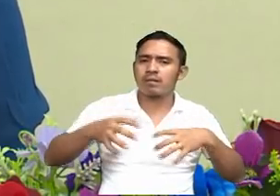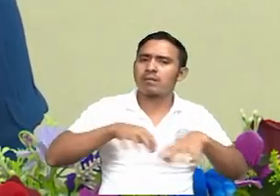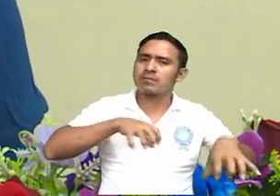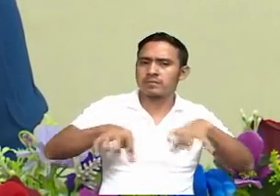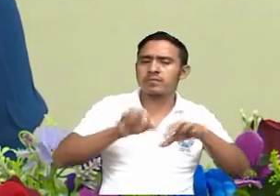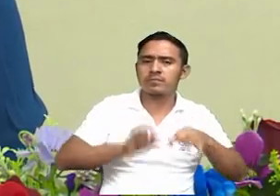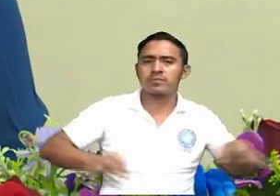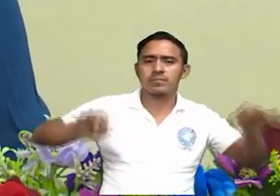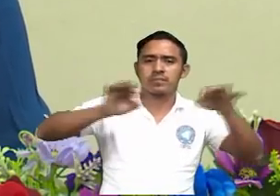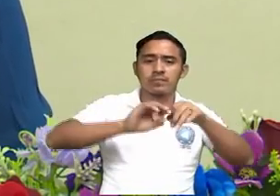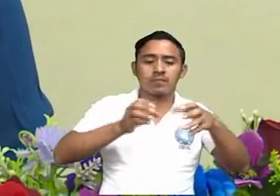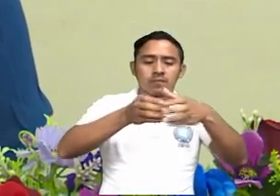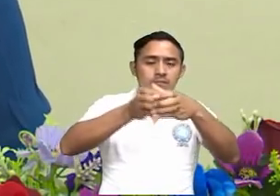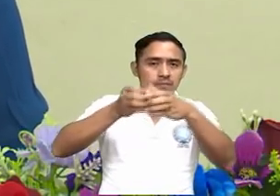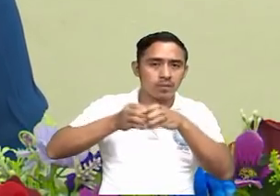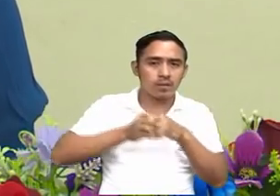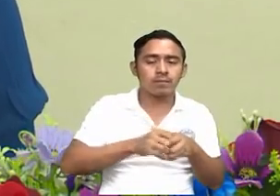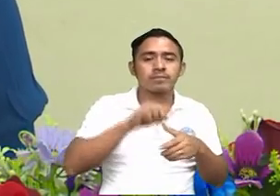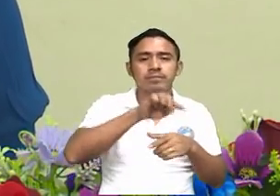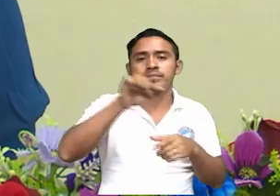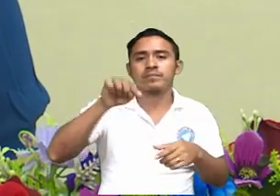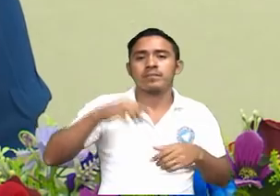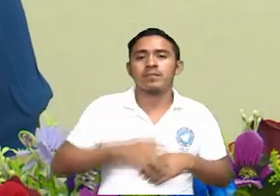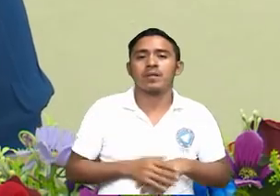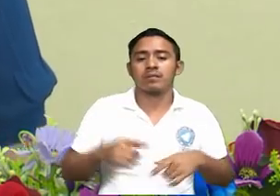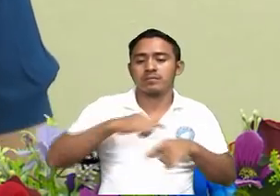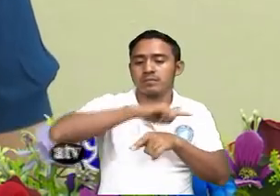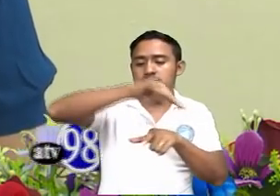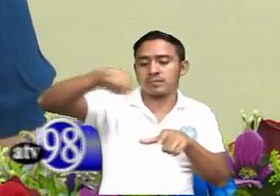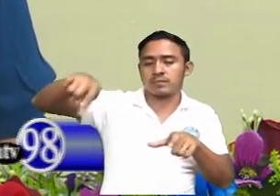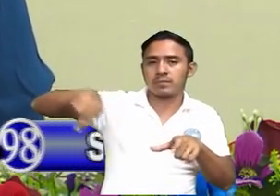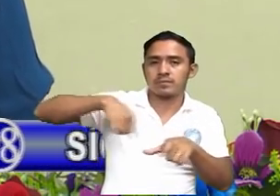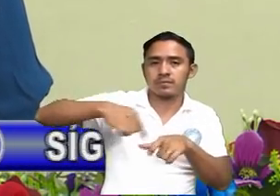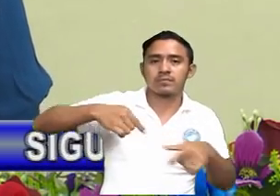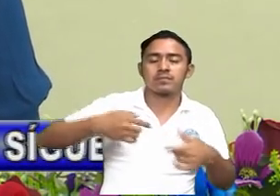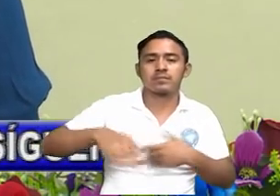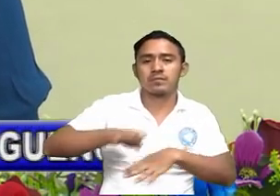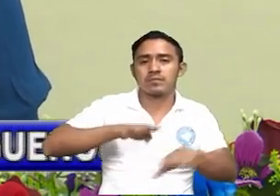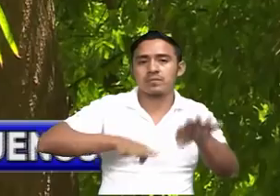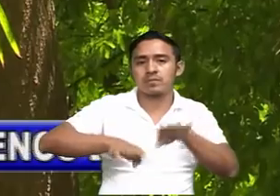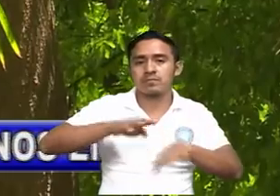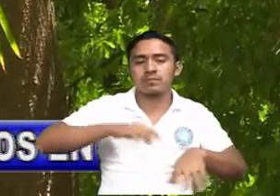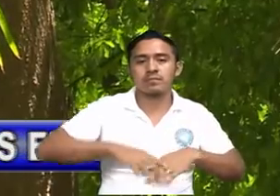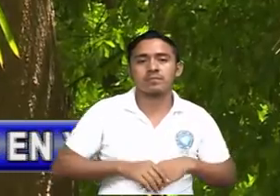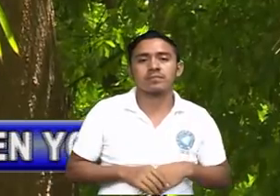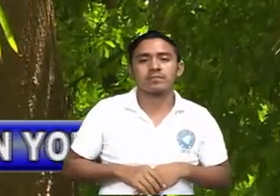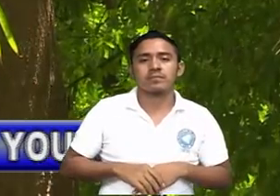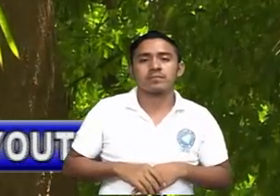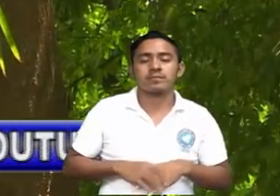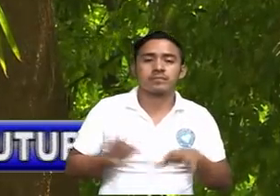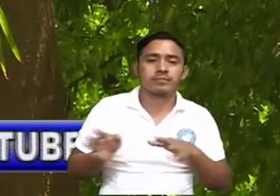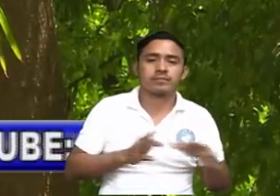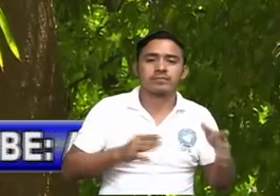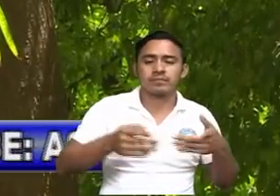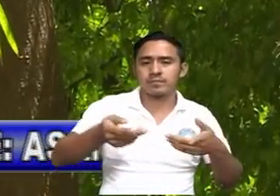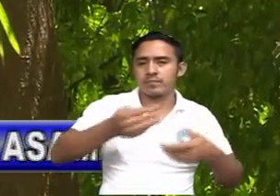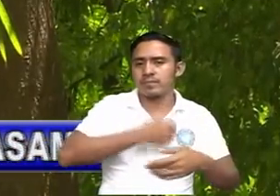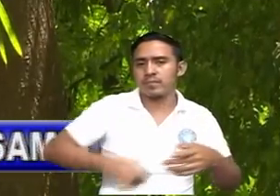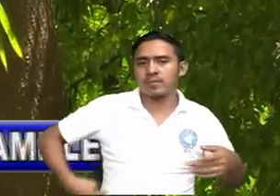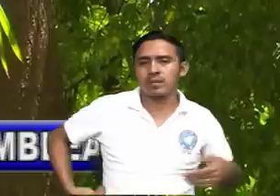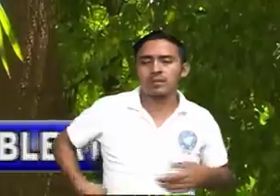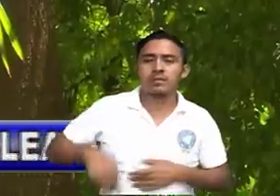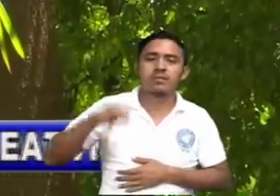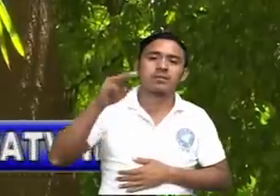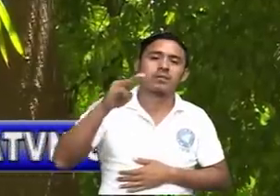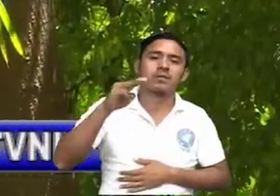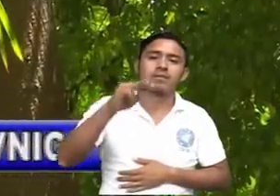importante con las comunidades aledaña a este centro turístico. Por su parte, la ministra del Ministerio del